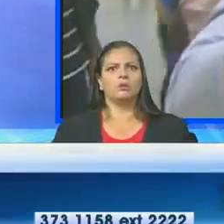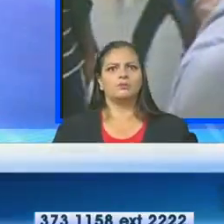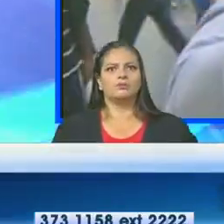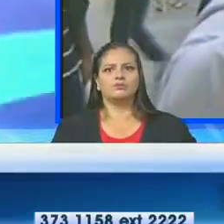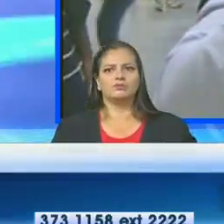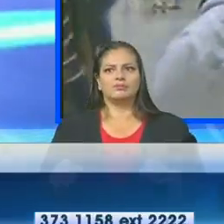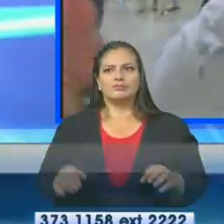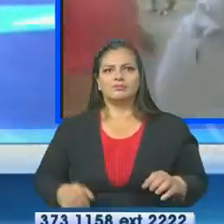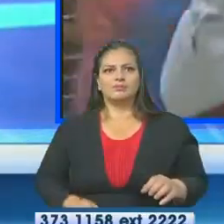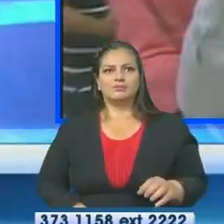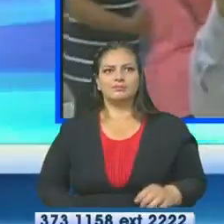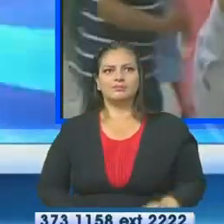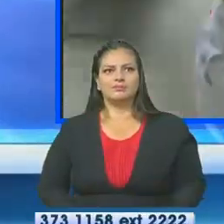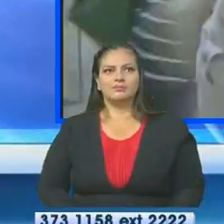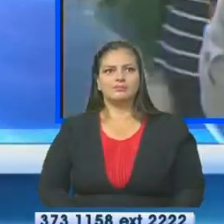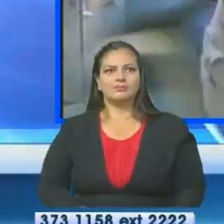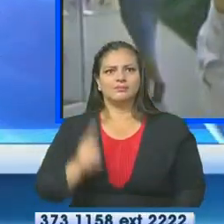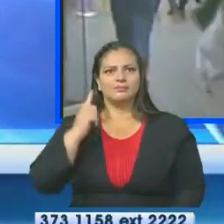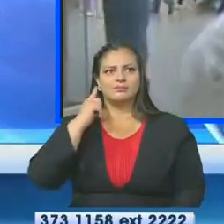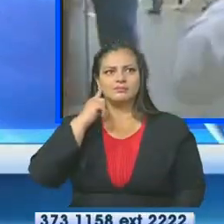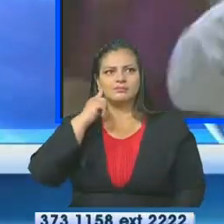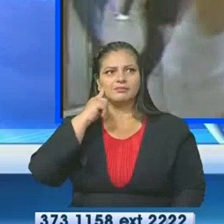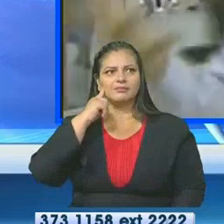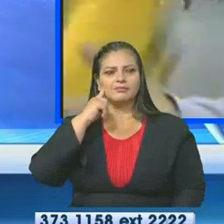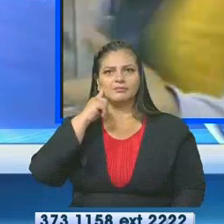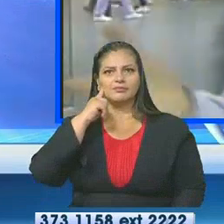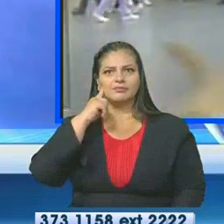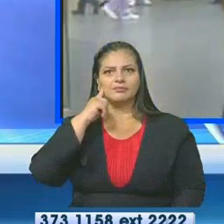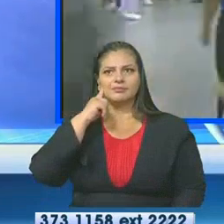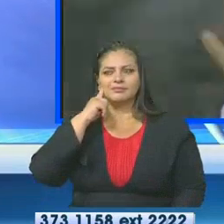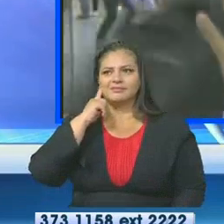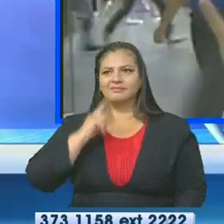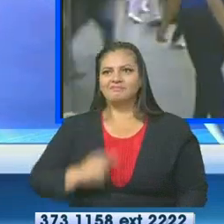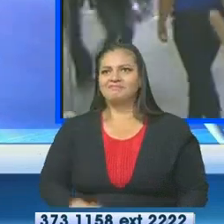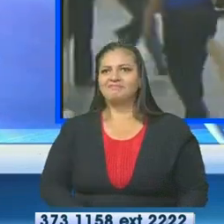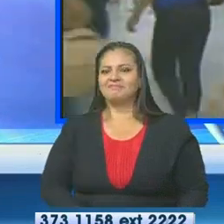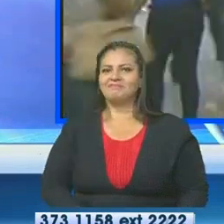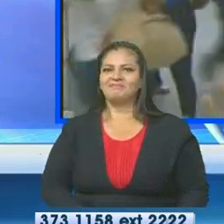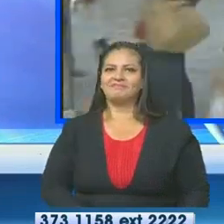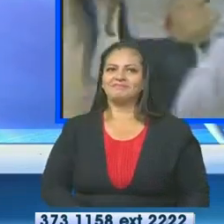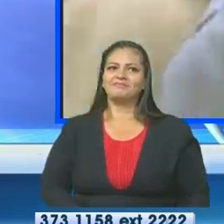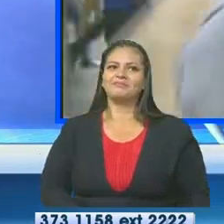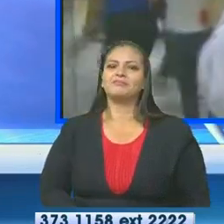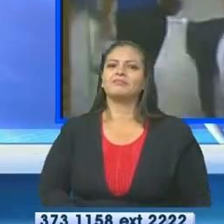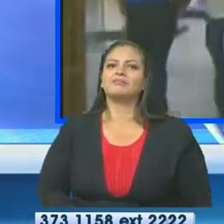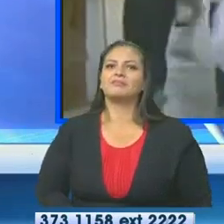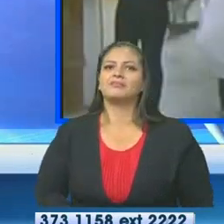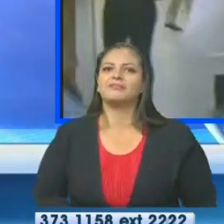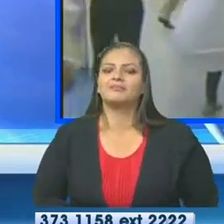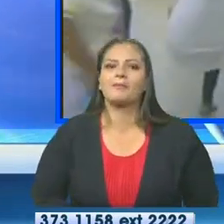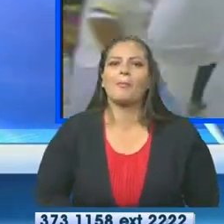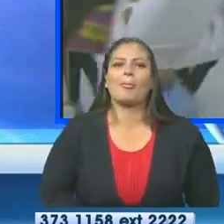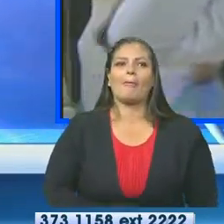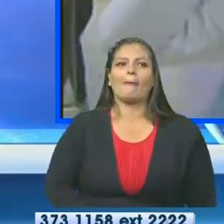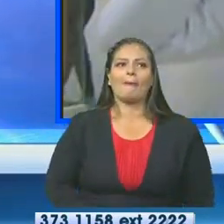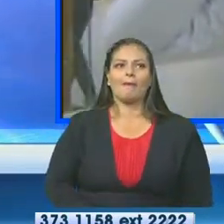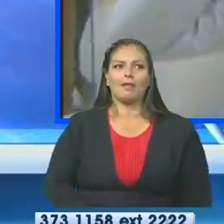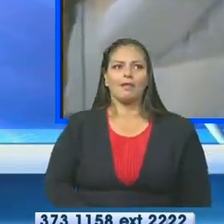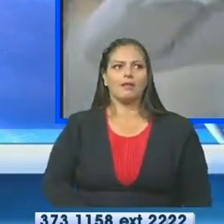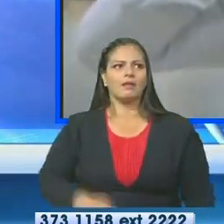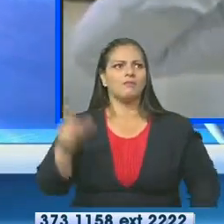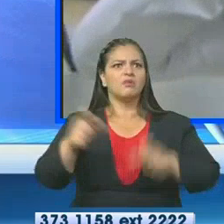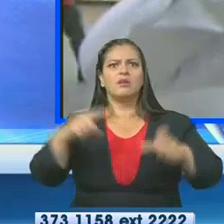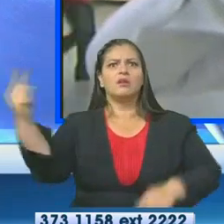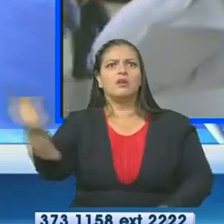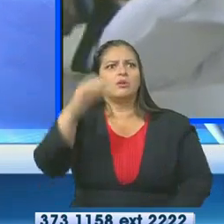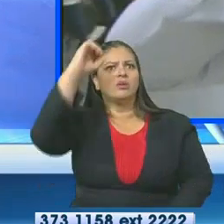todo, están sonando las alarmas, muchas de las personas desconocen lo que está sucediendo. Jorge. Empiezan a correr desesperadamente.